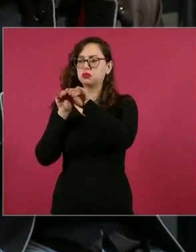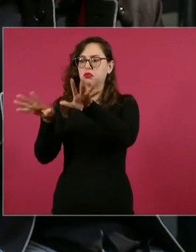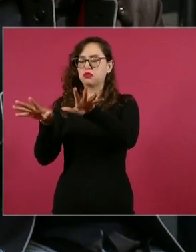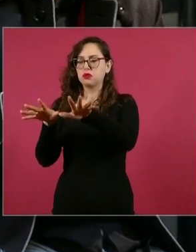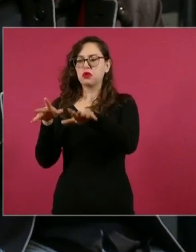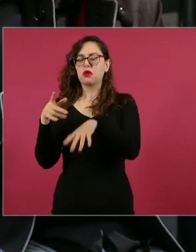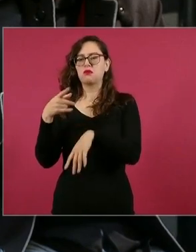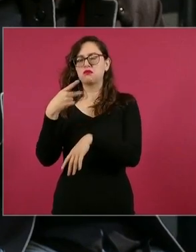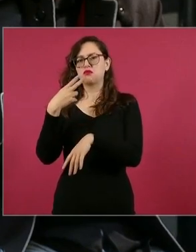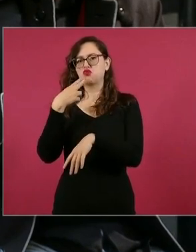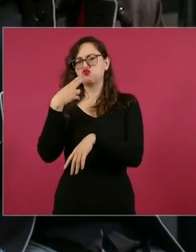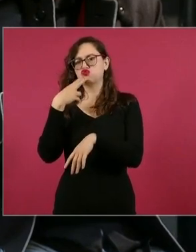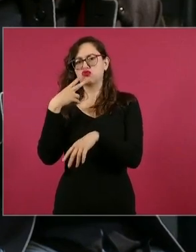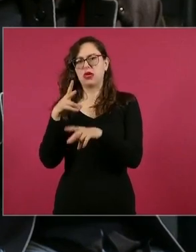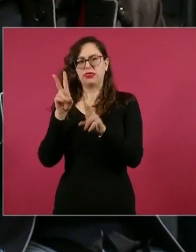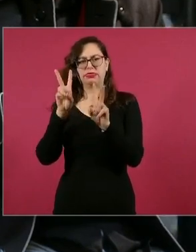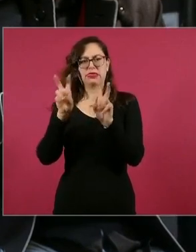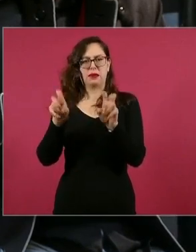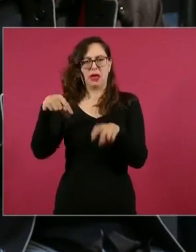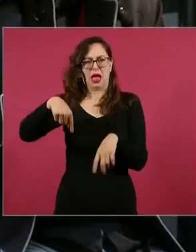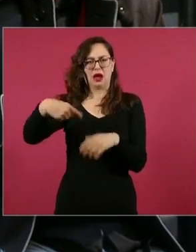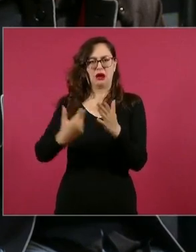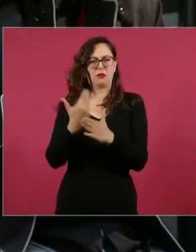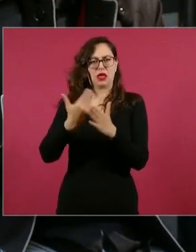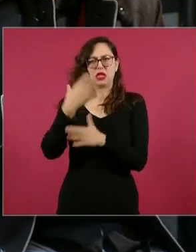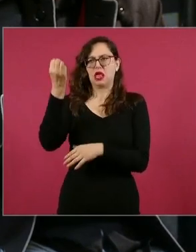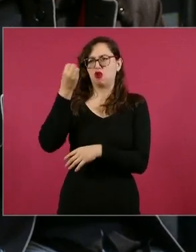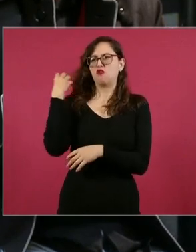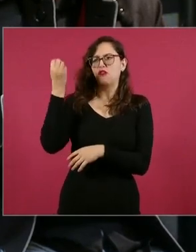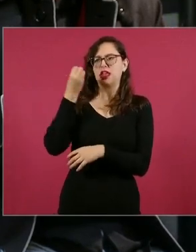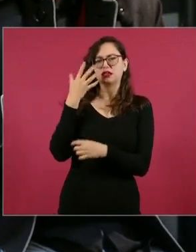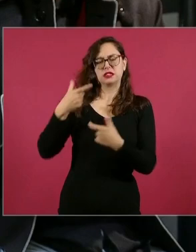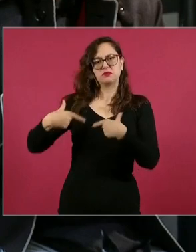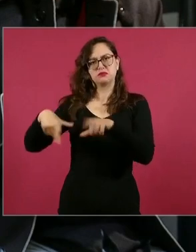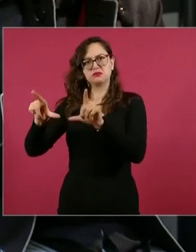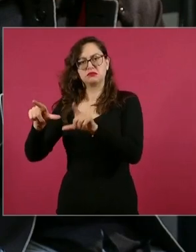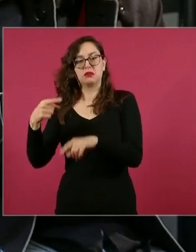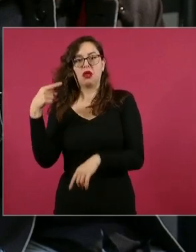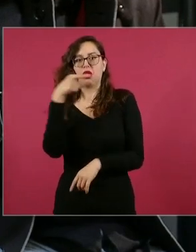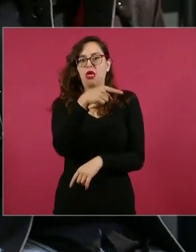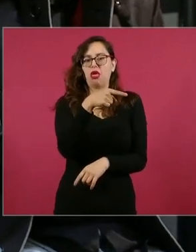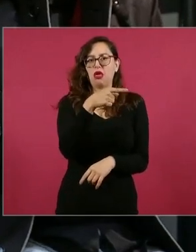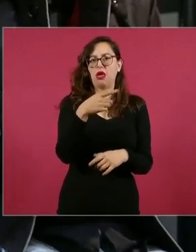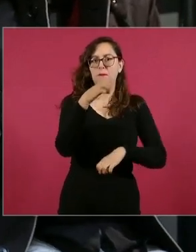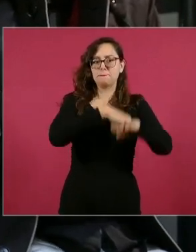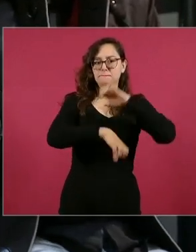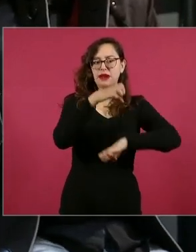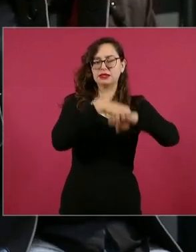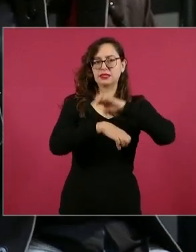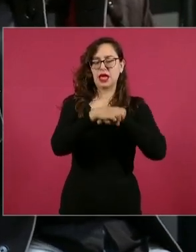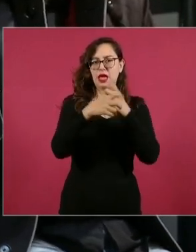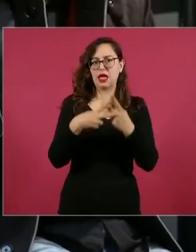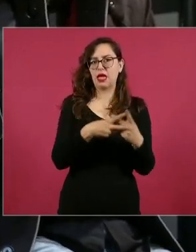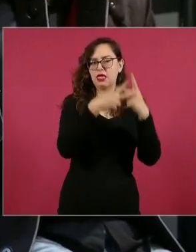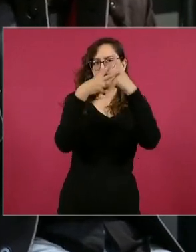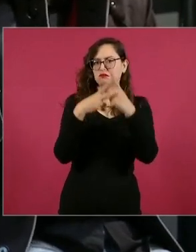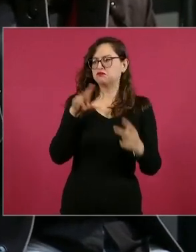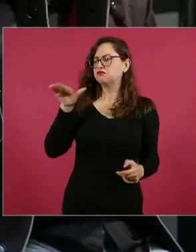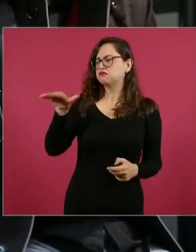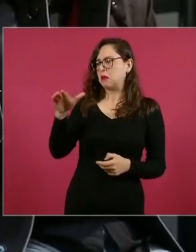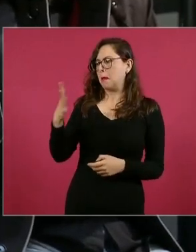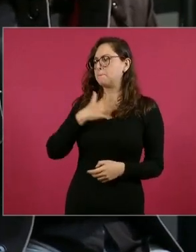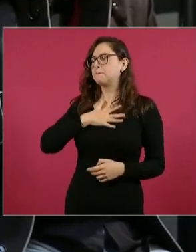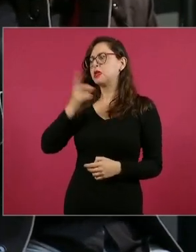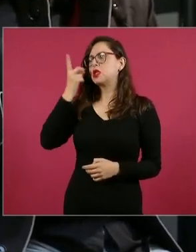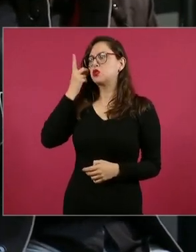YouTube derechos de autor por una mañanera al solicitar Astillero el a YouTube